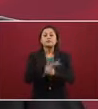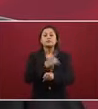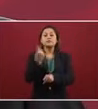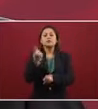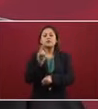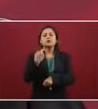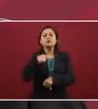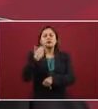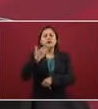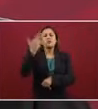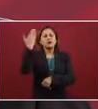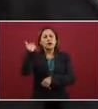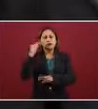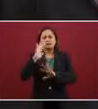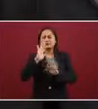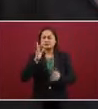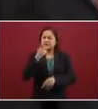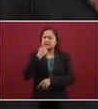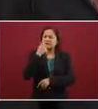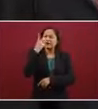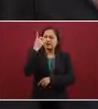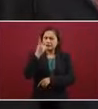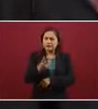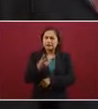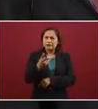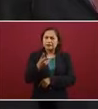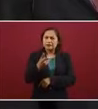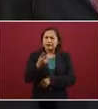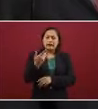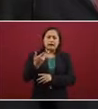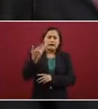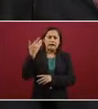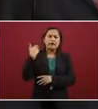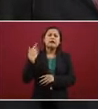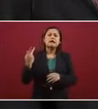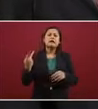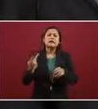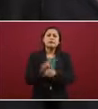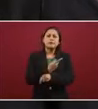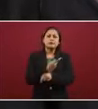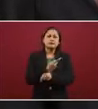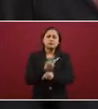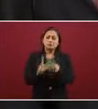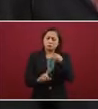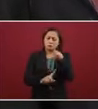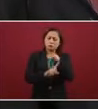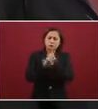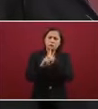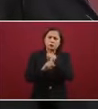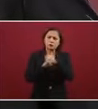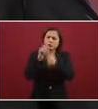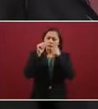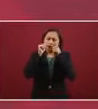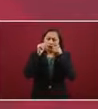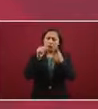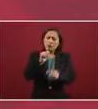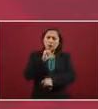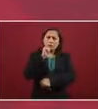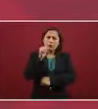otras ocasiones, se dejó crecer, se atendió mal.